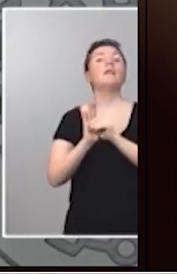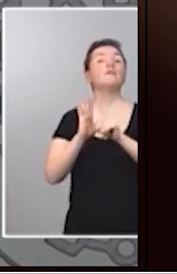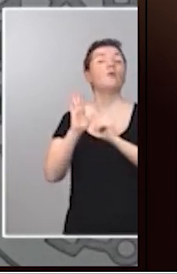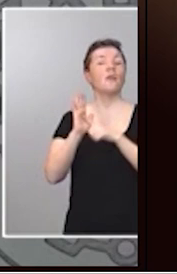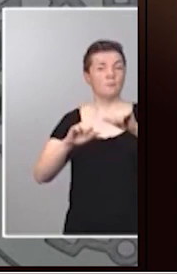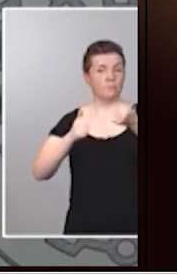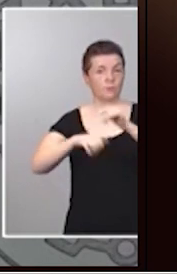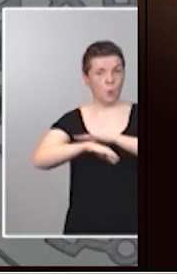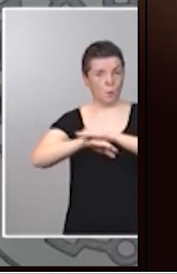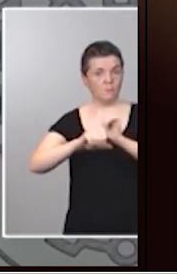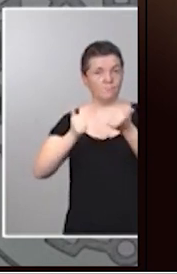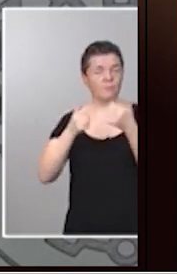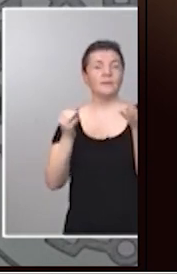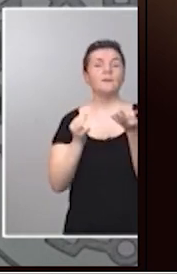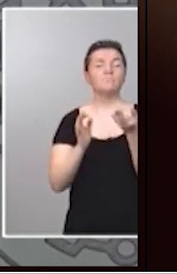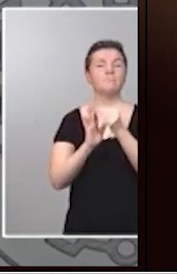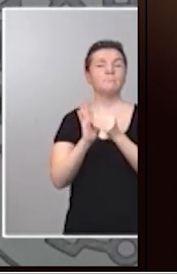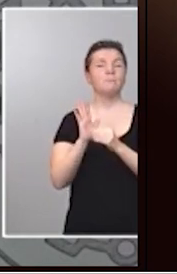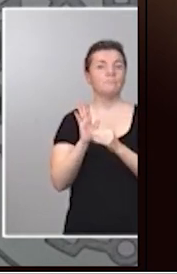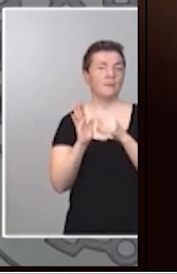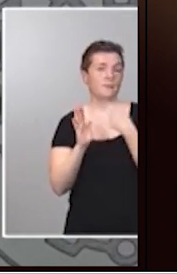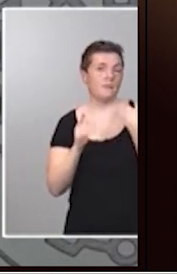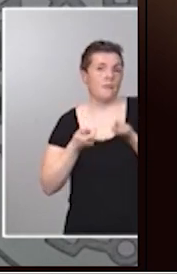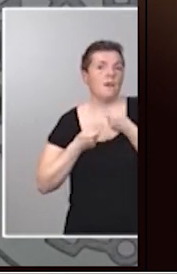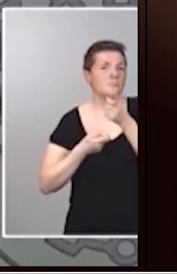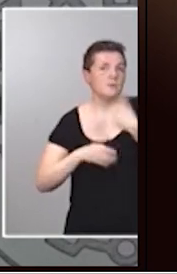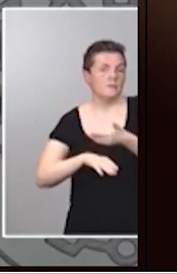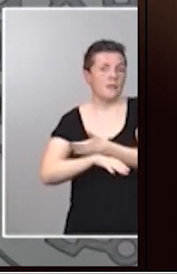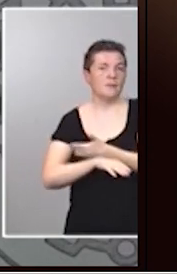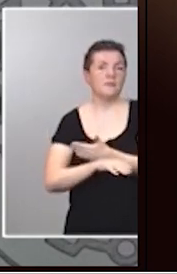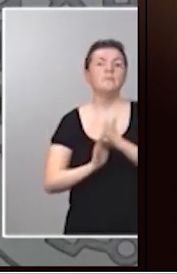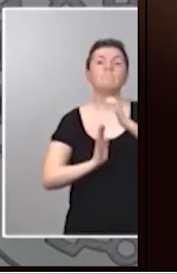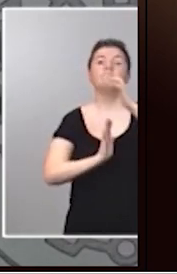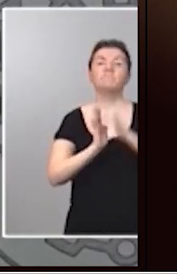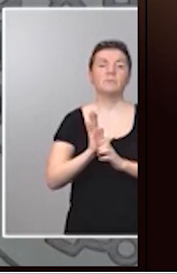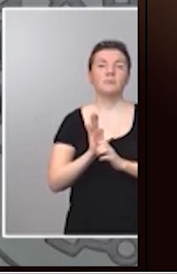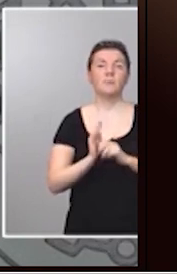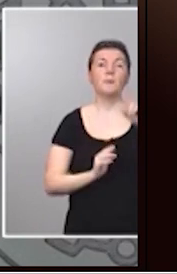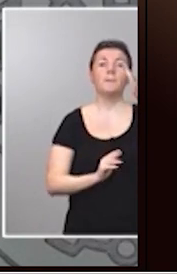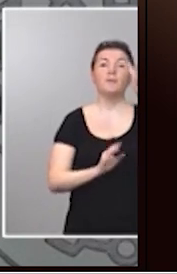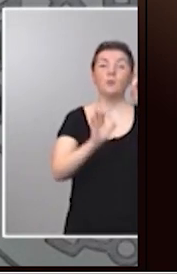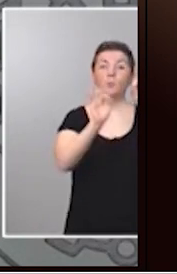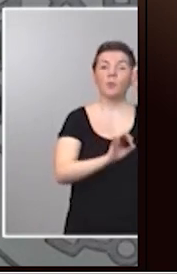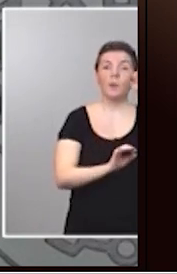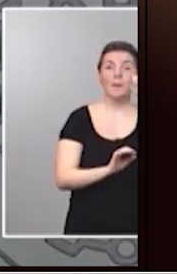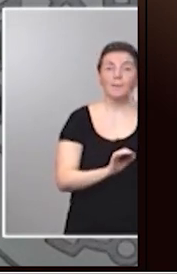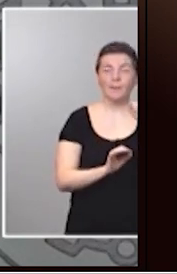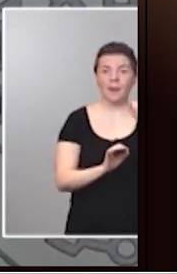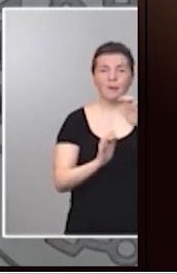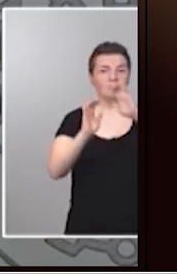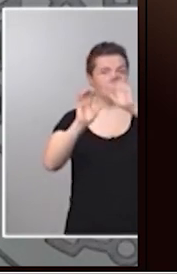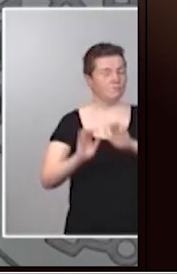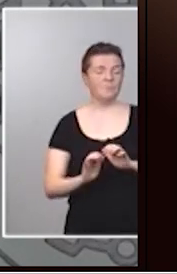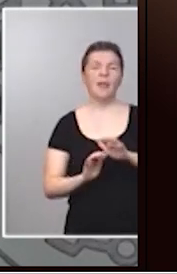contempla como ya hemos anunciado previamente una rebaja del 21 al tipo reducido del 10 por ciento